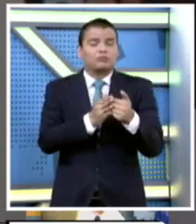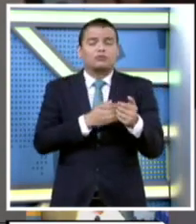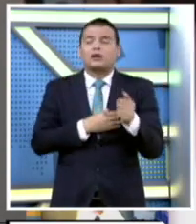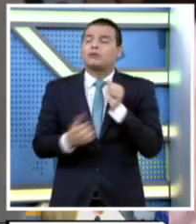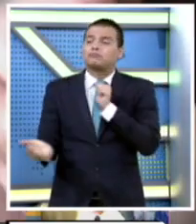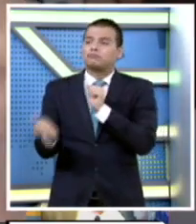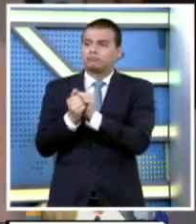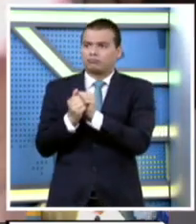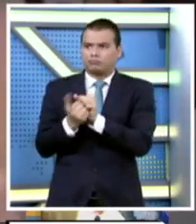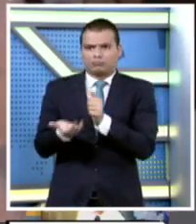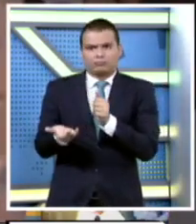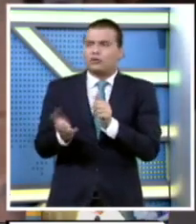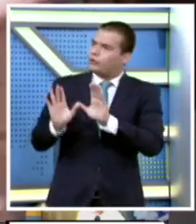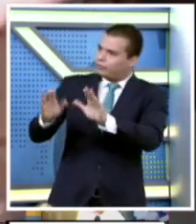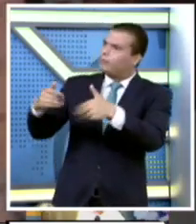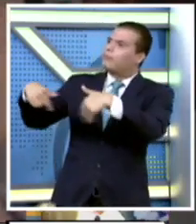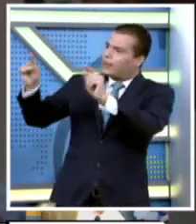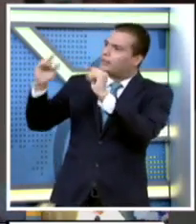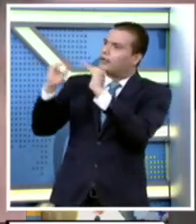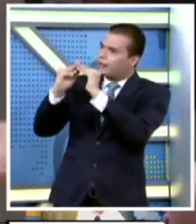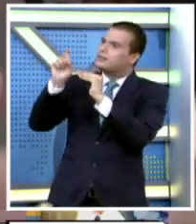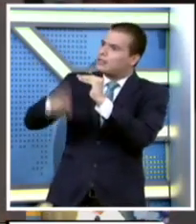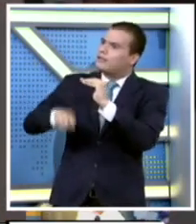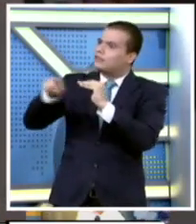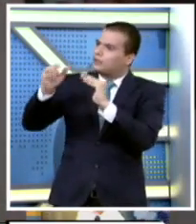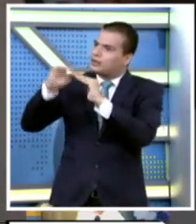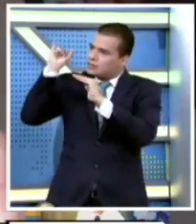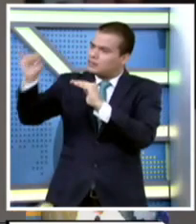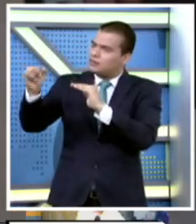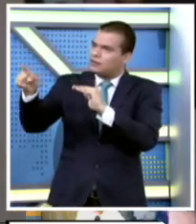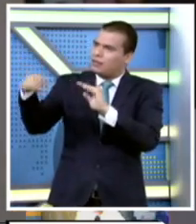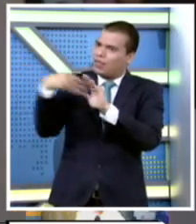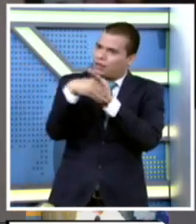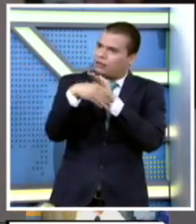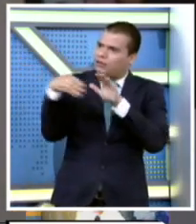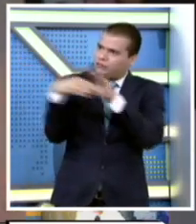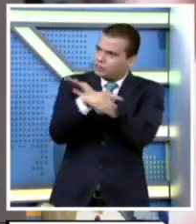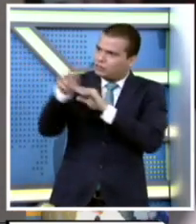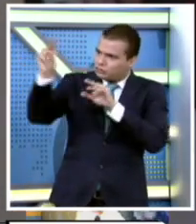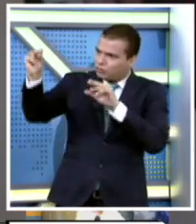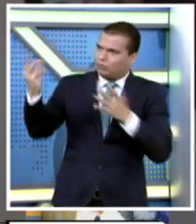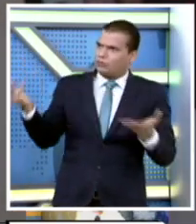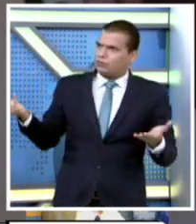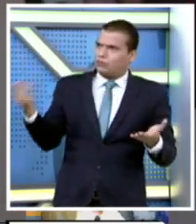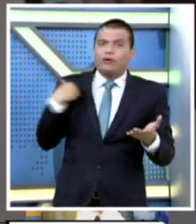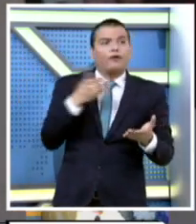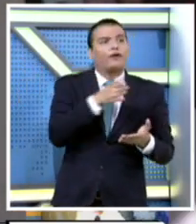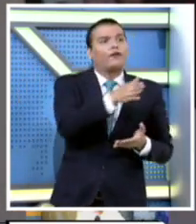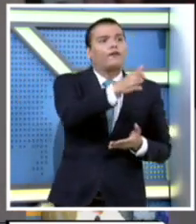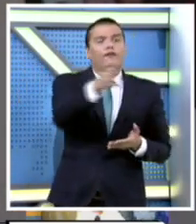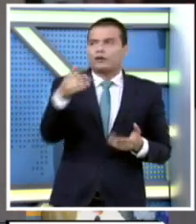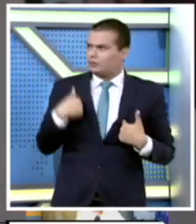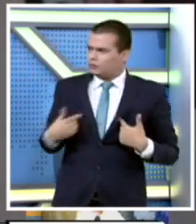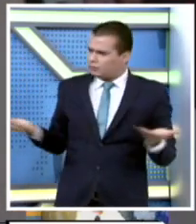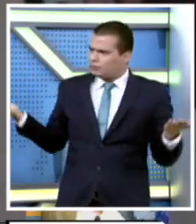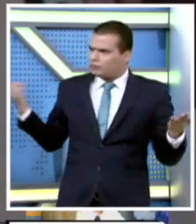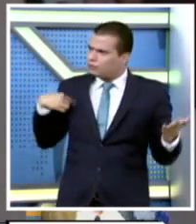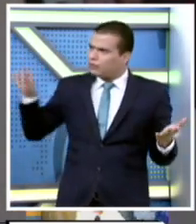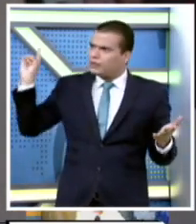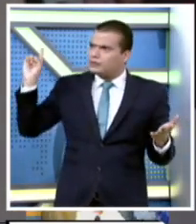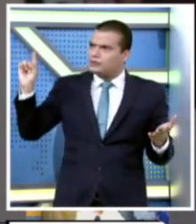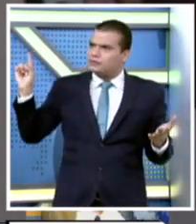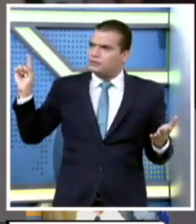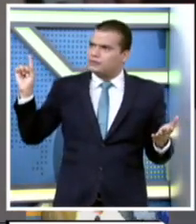sujeto. Decirle, usted tiene que estar en su casa y no puede venir a recorrer el barrio arriesgando a todo el